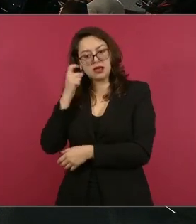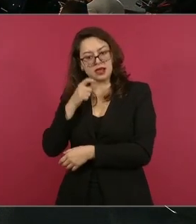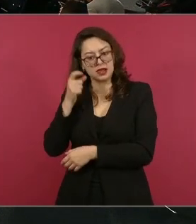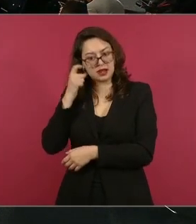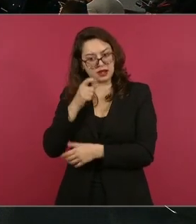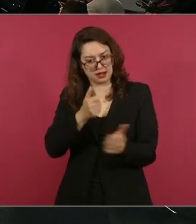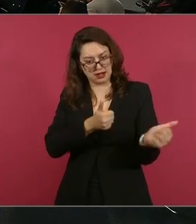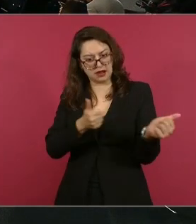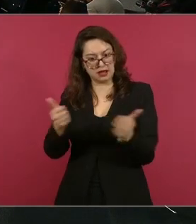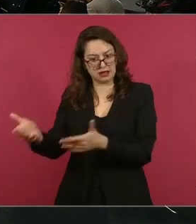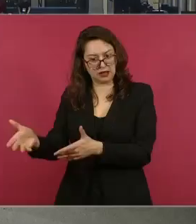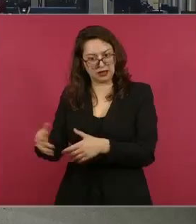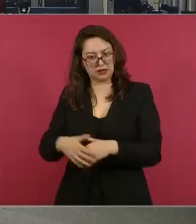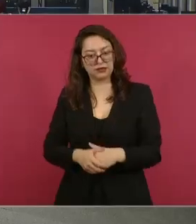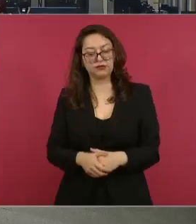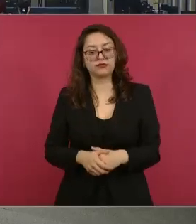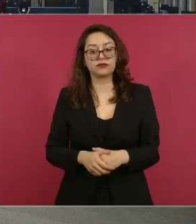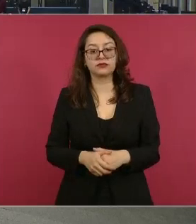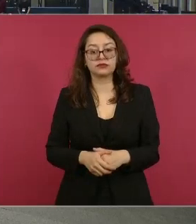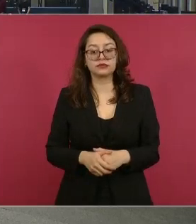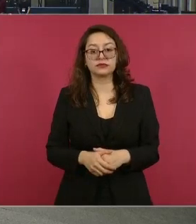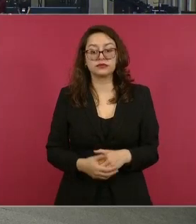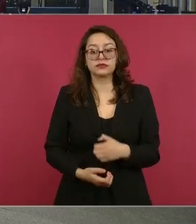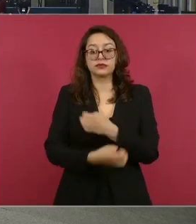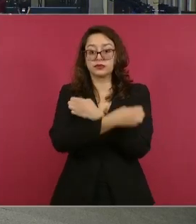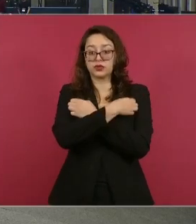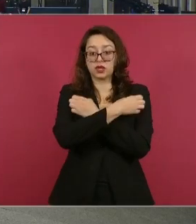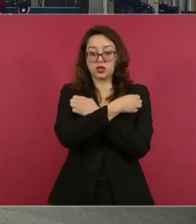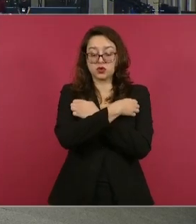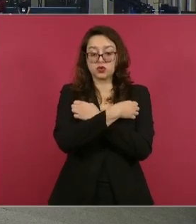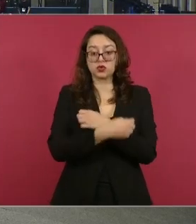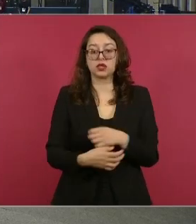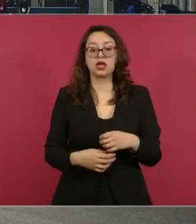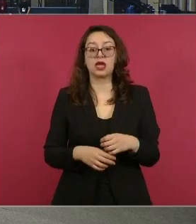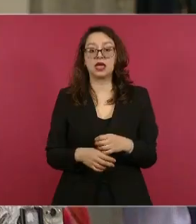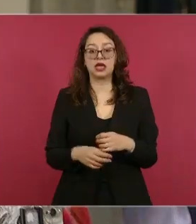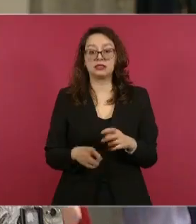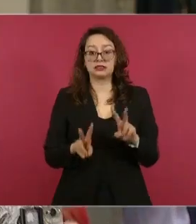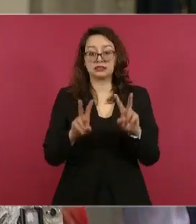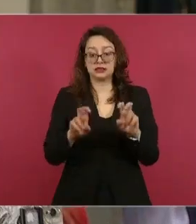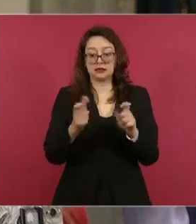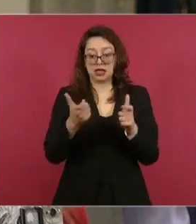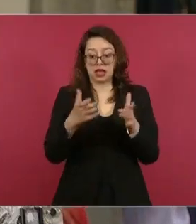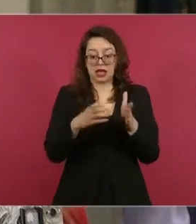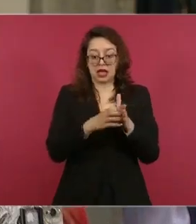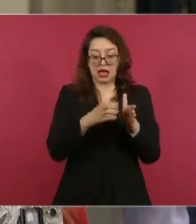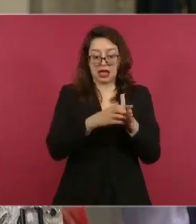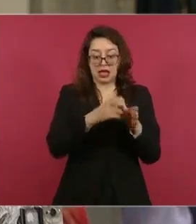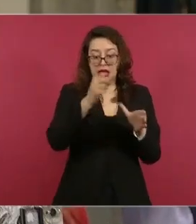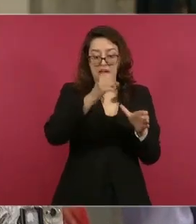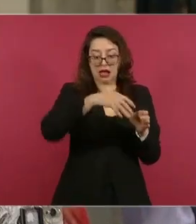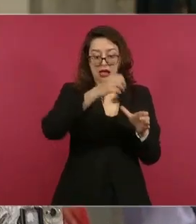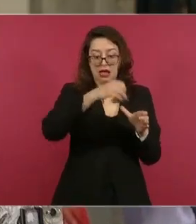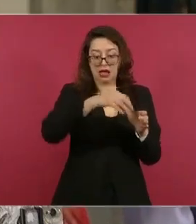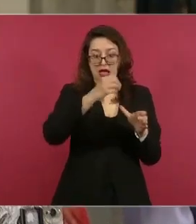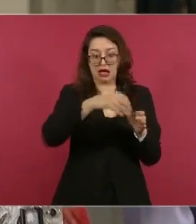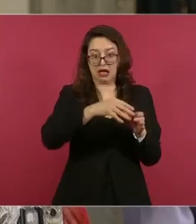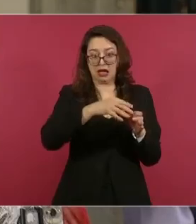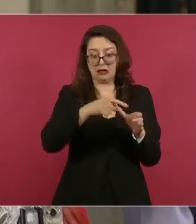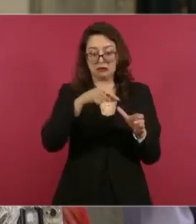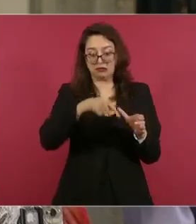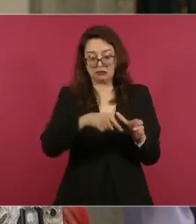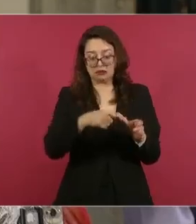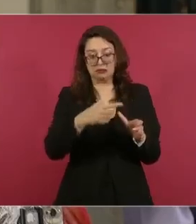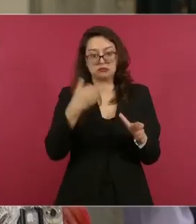Y en el tema educativo, la caja de ahorro asoma. Parece que la Secretaría de Educación, los jurídicos se la han llevado pateando el